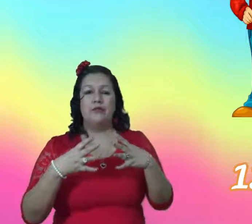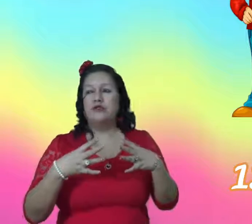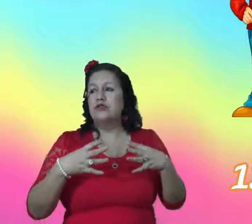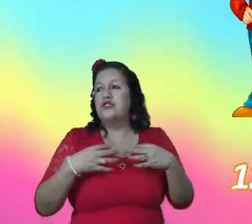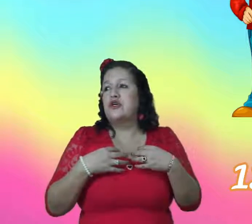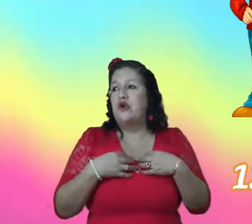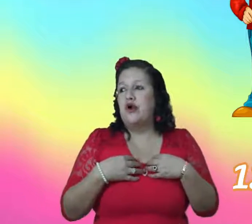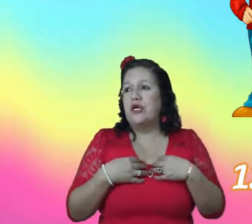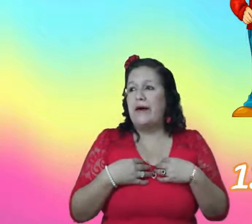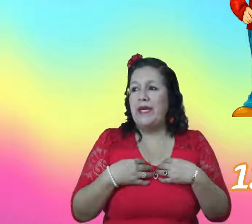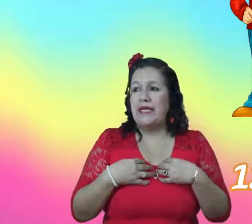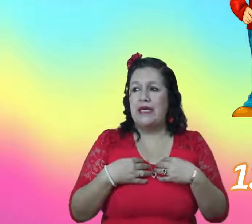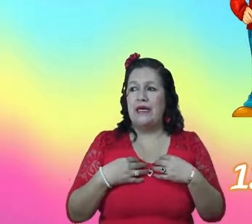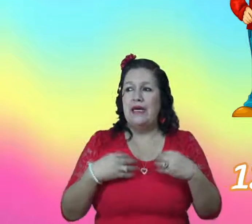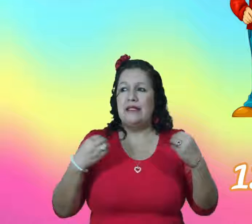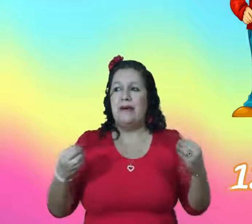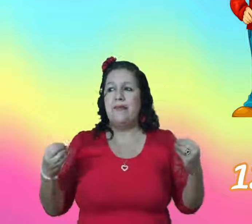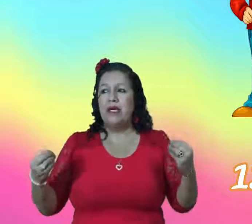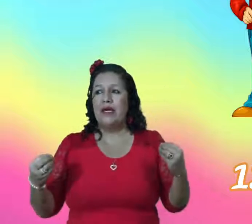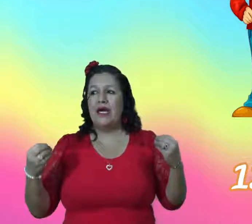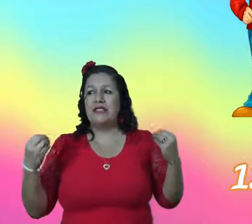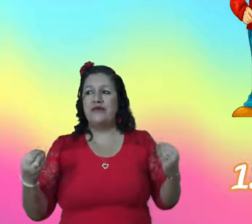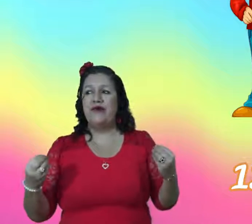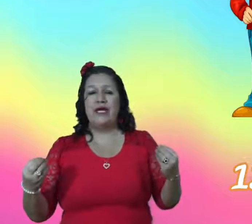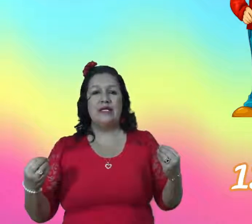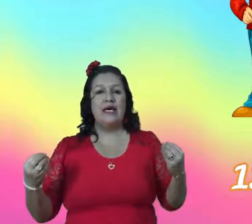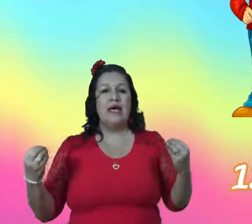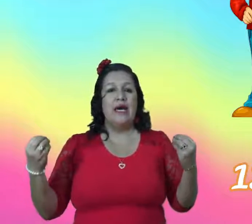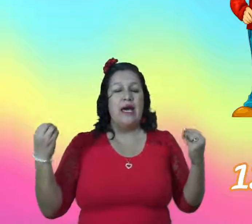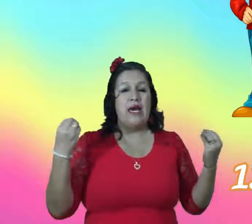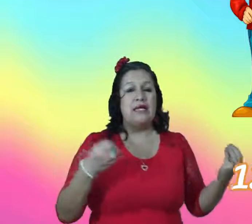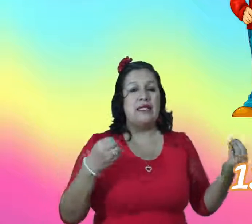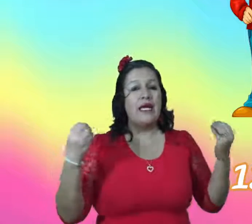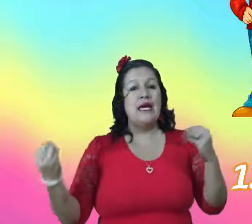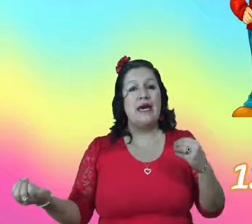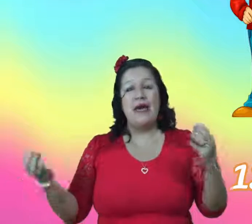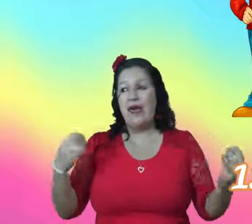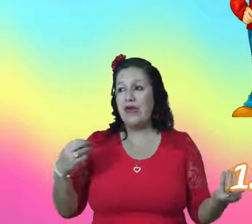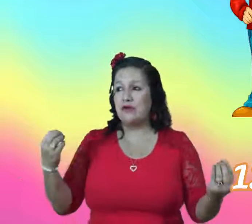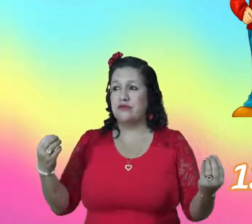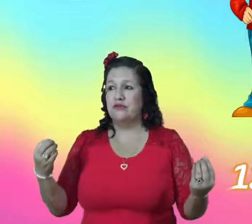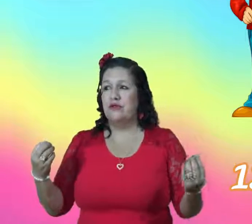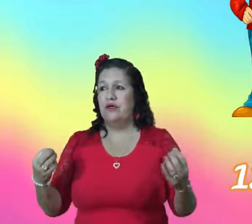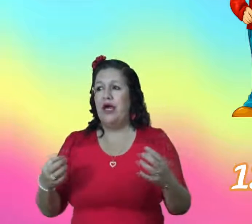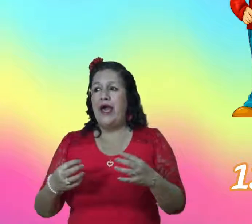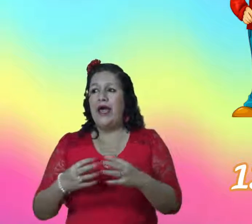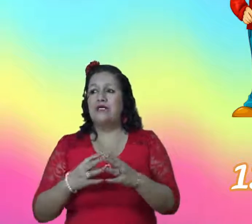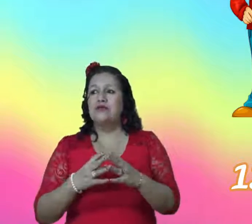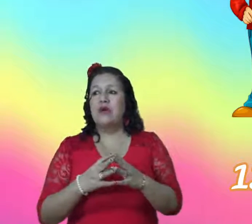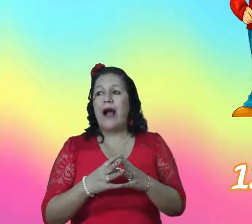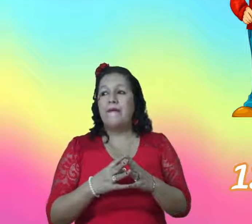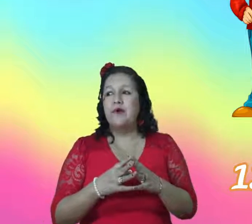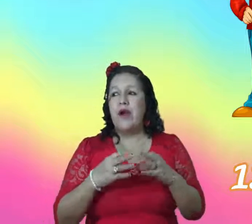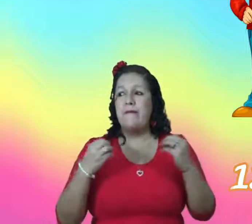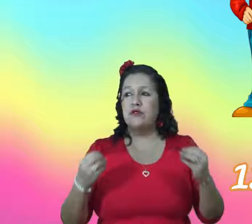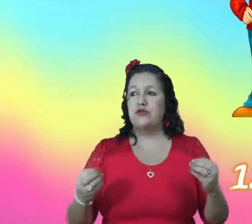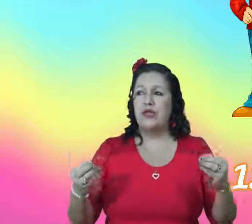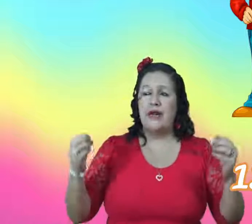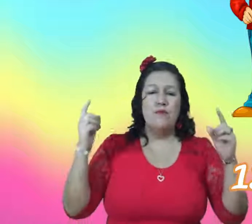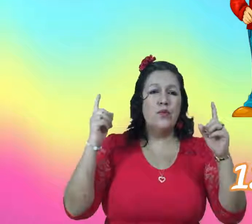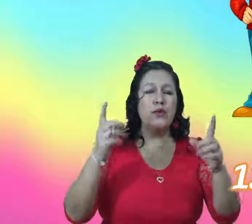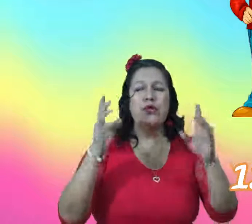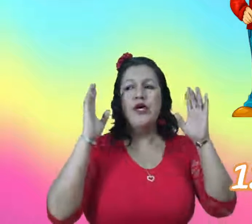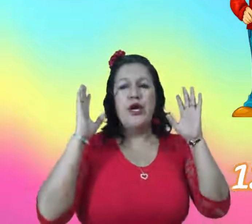Cambios psicológicamente. También es diferente entre ellos. Es un cambio